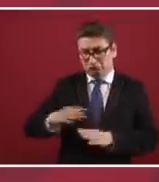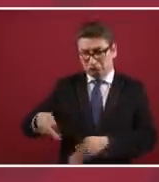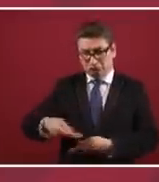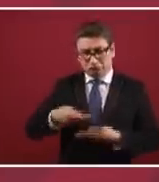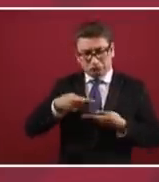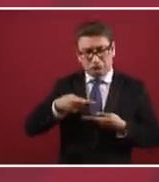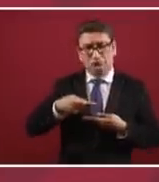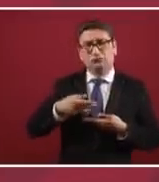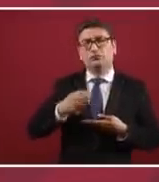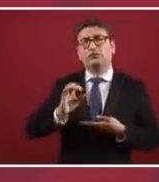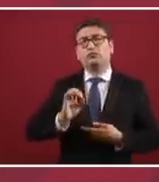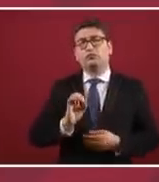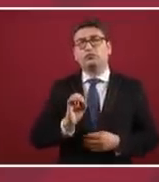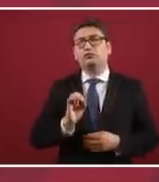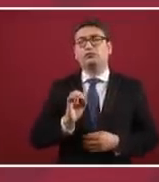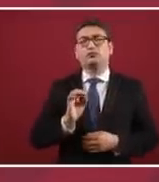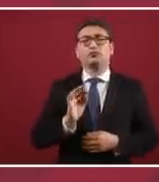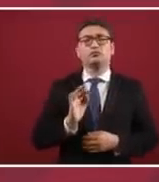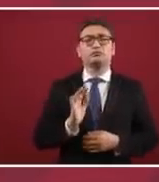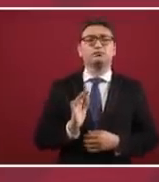o